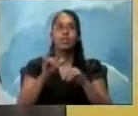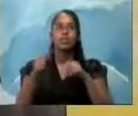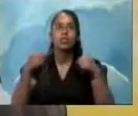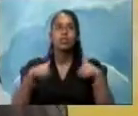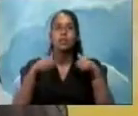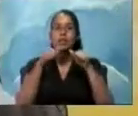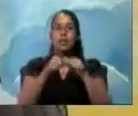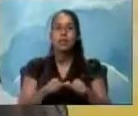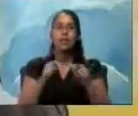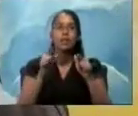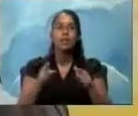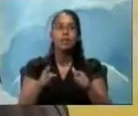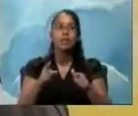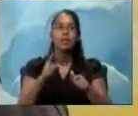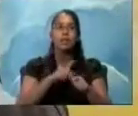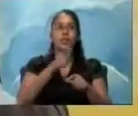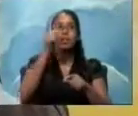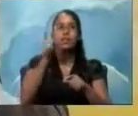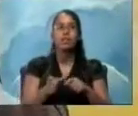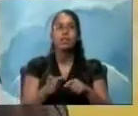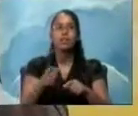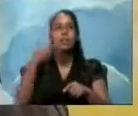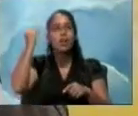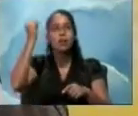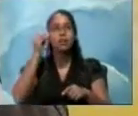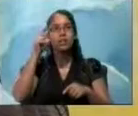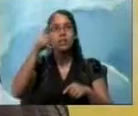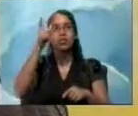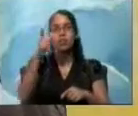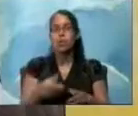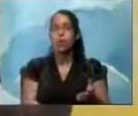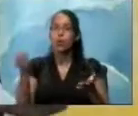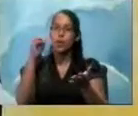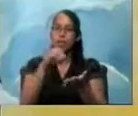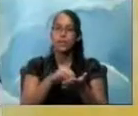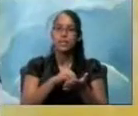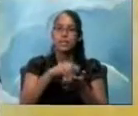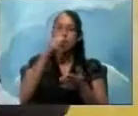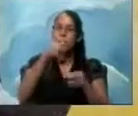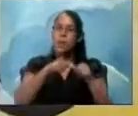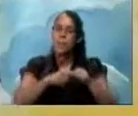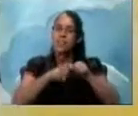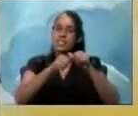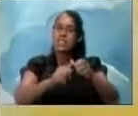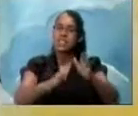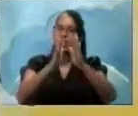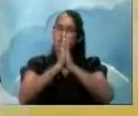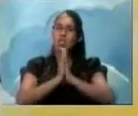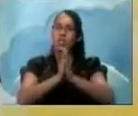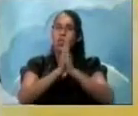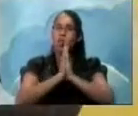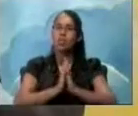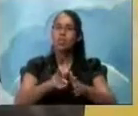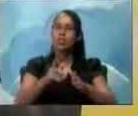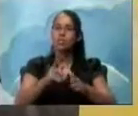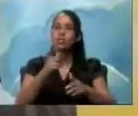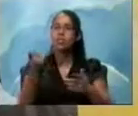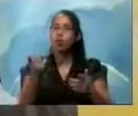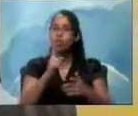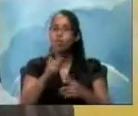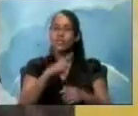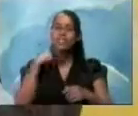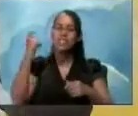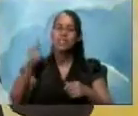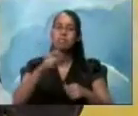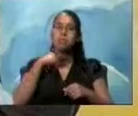quedaba libre, ¿qué va a hacer él? ¿Qué piensa usted que va a volver a hacer? Va a seguir violando y va a seguir ¿qué? Va a seguir